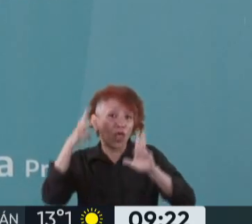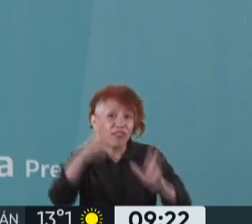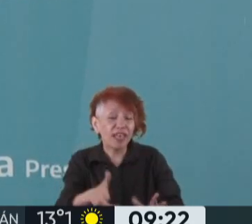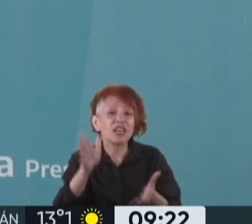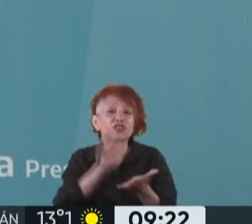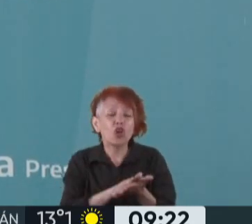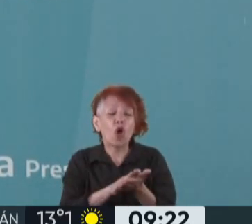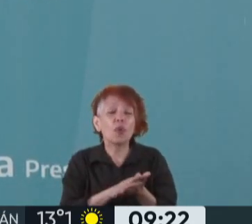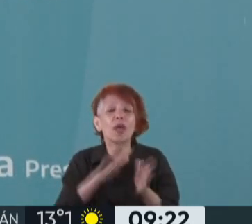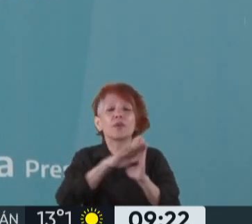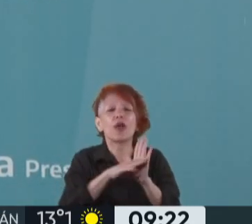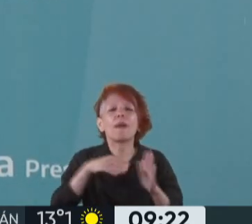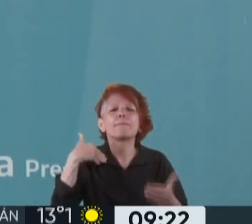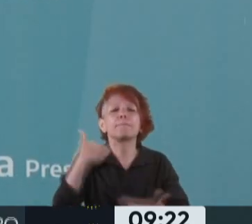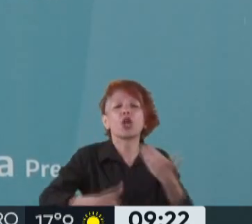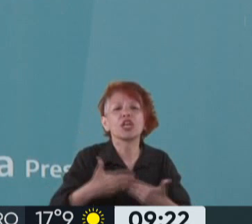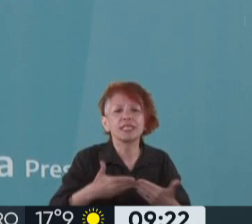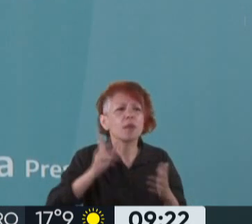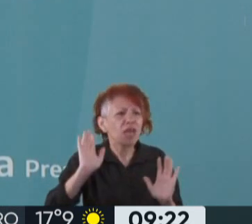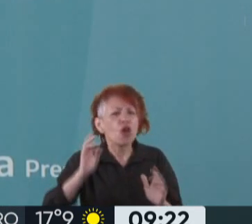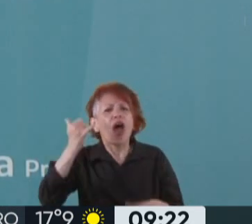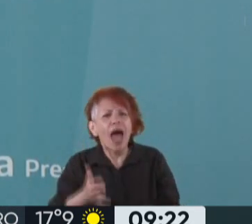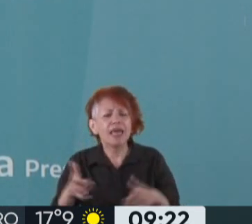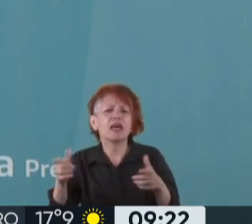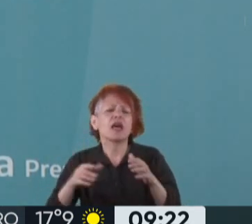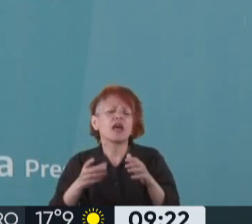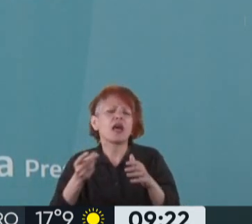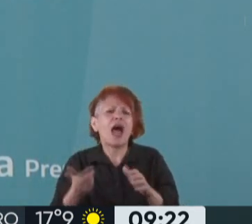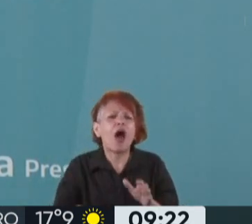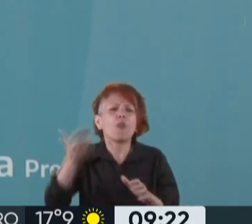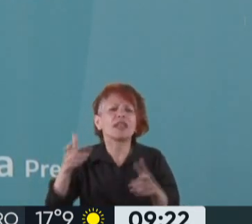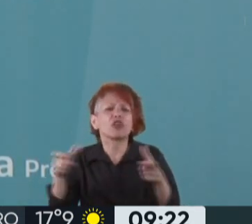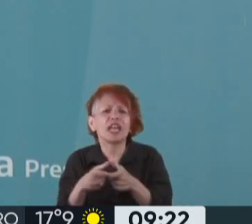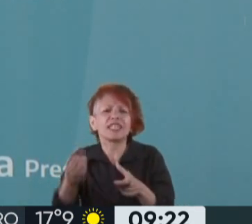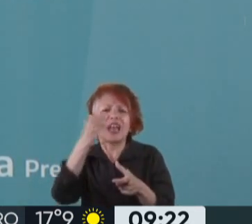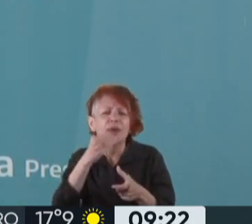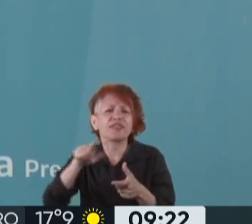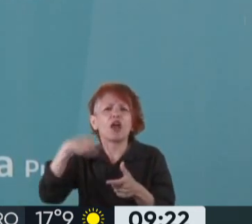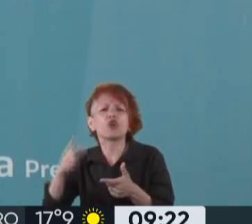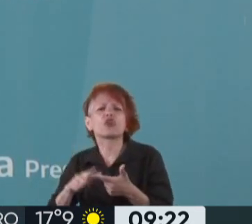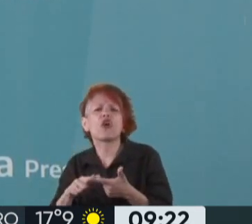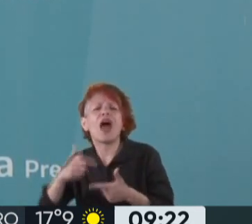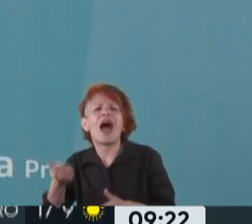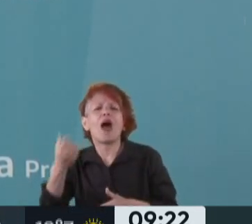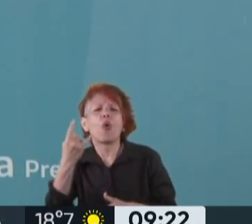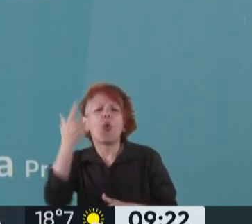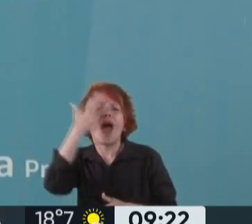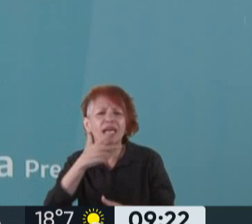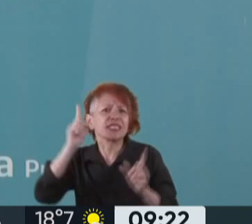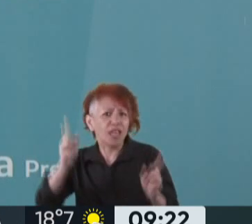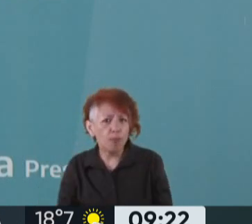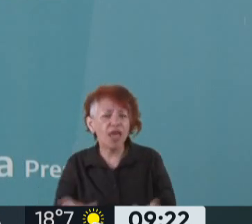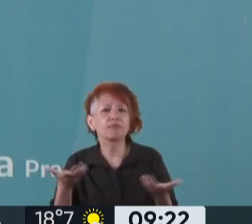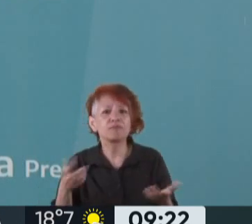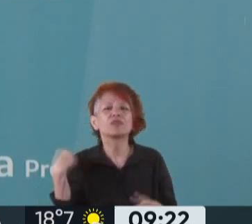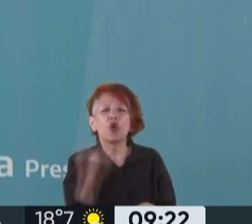el Progresar, pero también tenemos los aumentos en la tarjeta alimentar, tenemos los aumentos en la asignación universal por hijo. Lo cierto es que cuando vemos